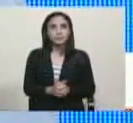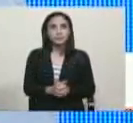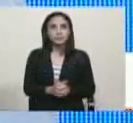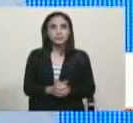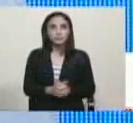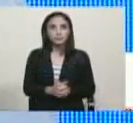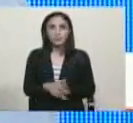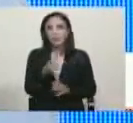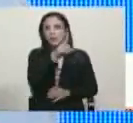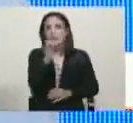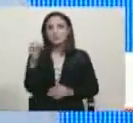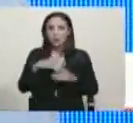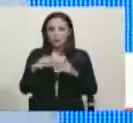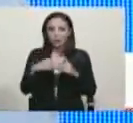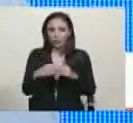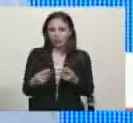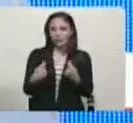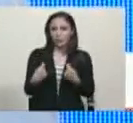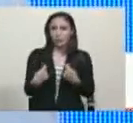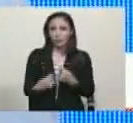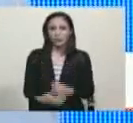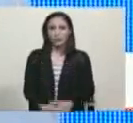dólares. $100.